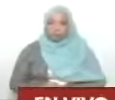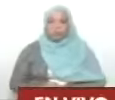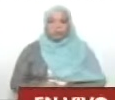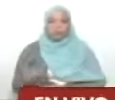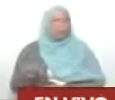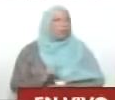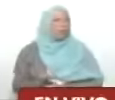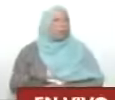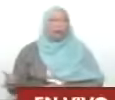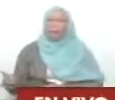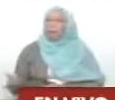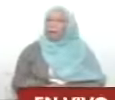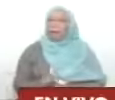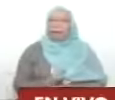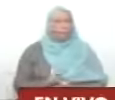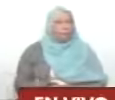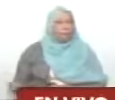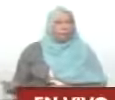¿Les parece buena idea?